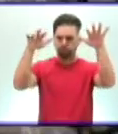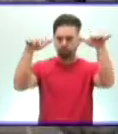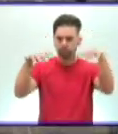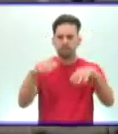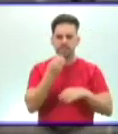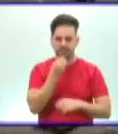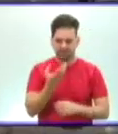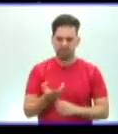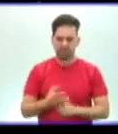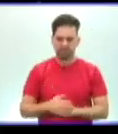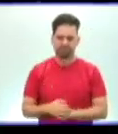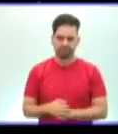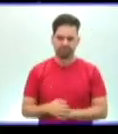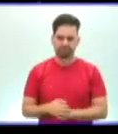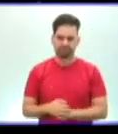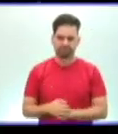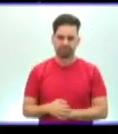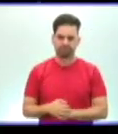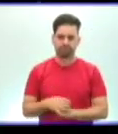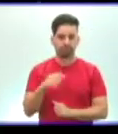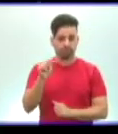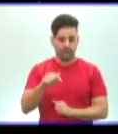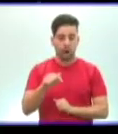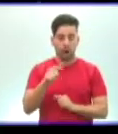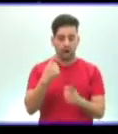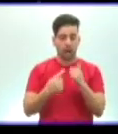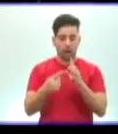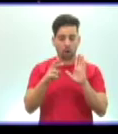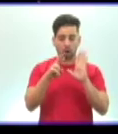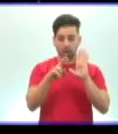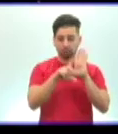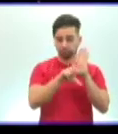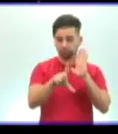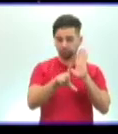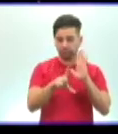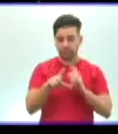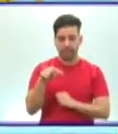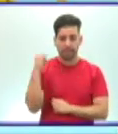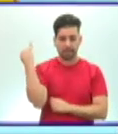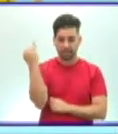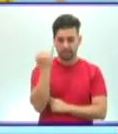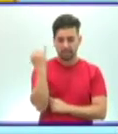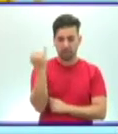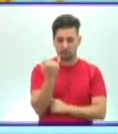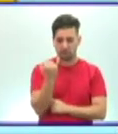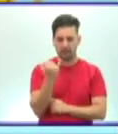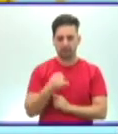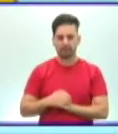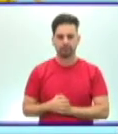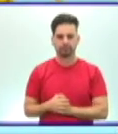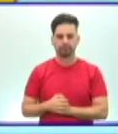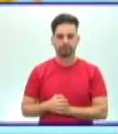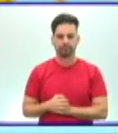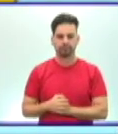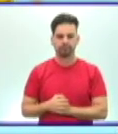la urgencia, ahora surgen medidas sociales, estatales e internacionales para reducir la huella del carbono, el consumo del agua y